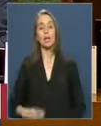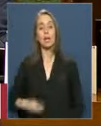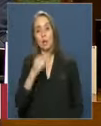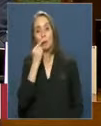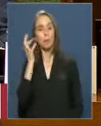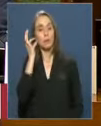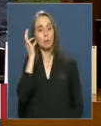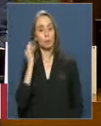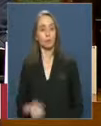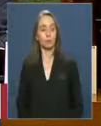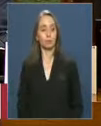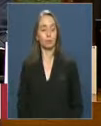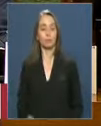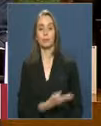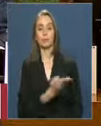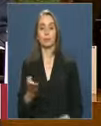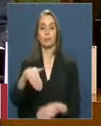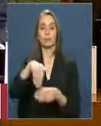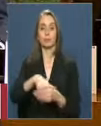y diputados. En votación.